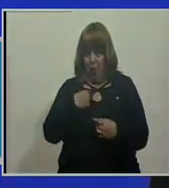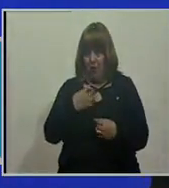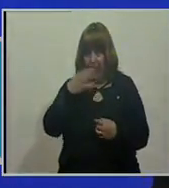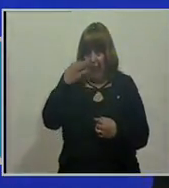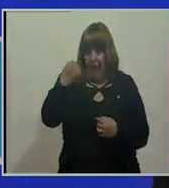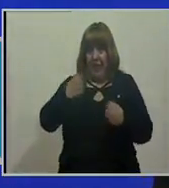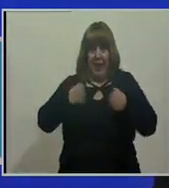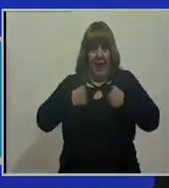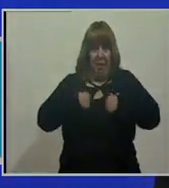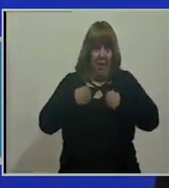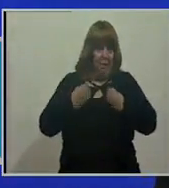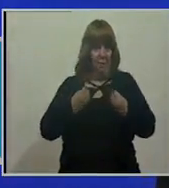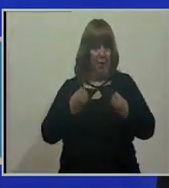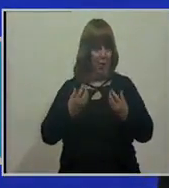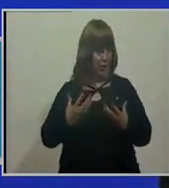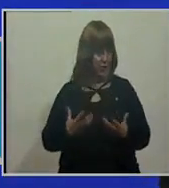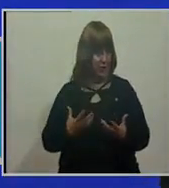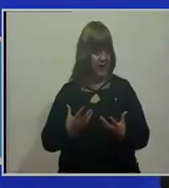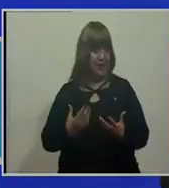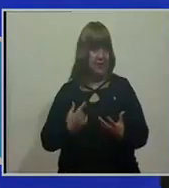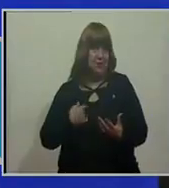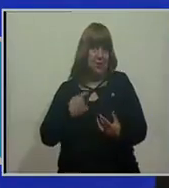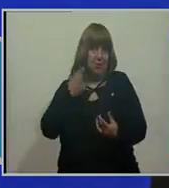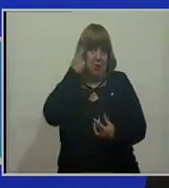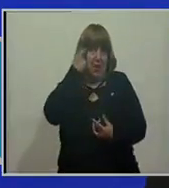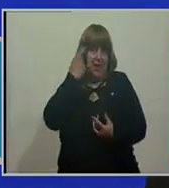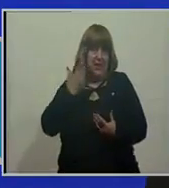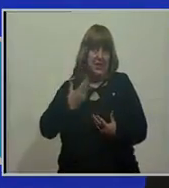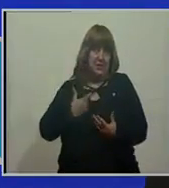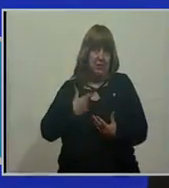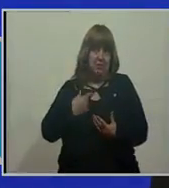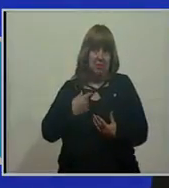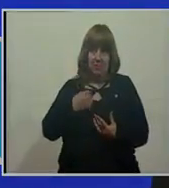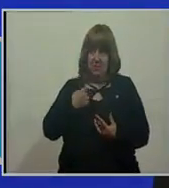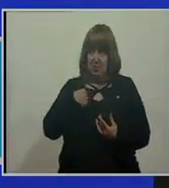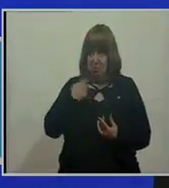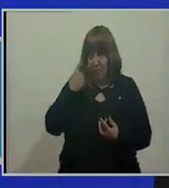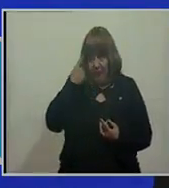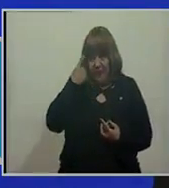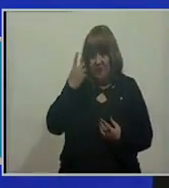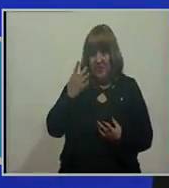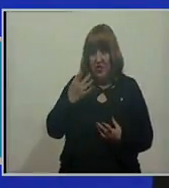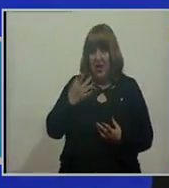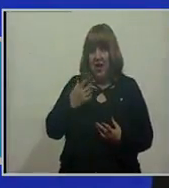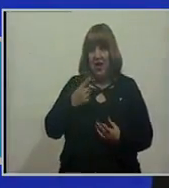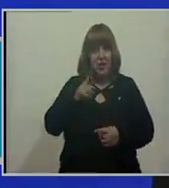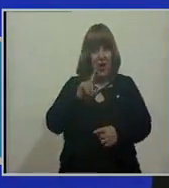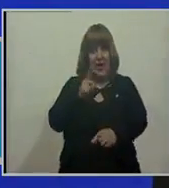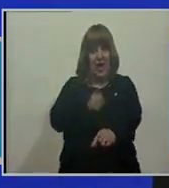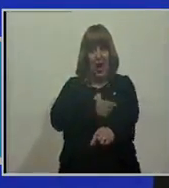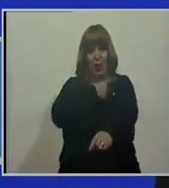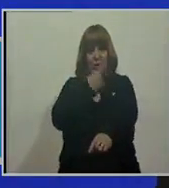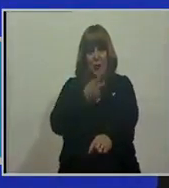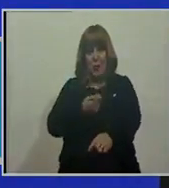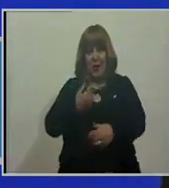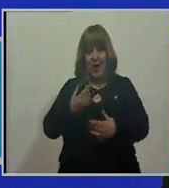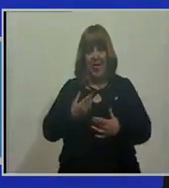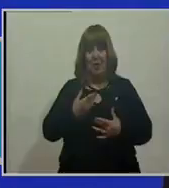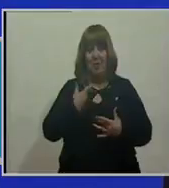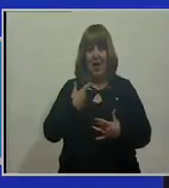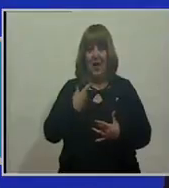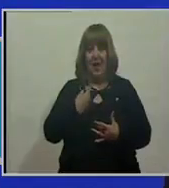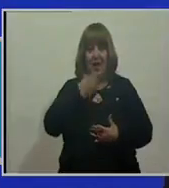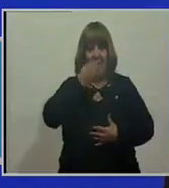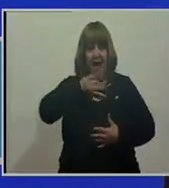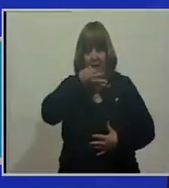porque uno en un principio, la verdad que nosotras ninguna creo está acostumbrada ni entrenada para venir a